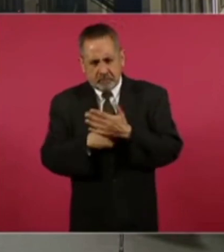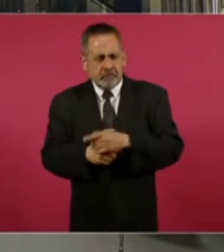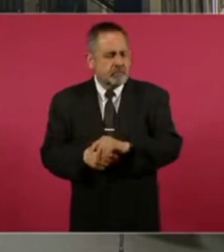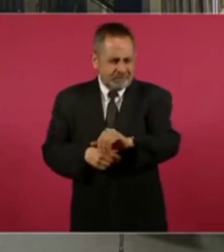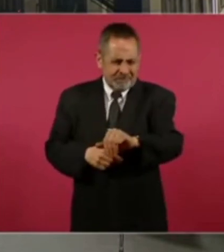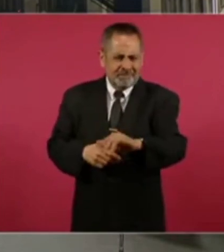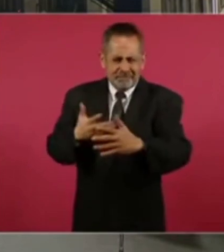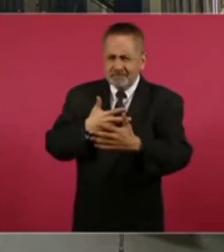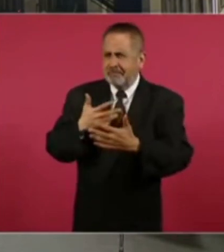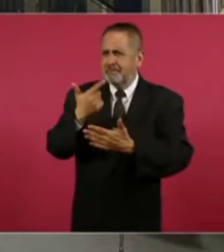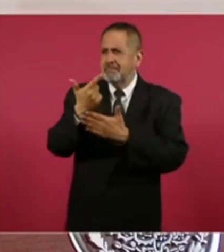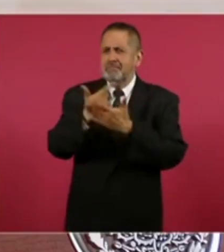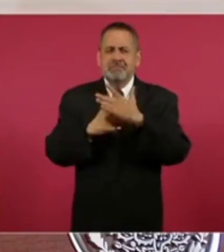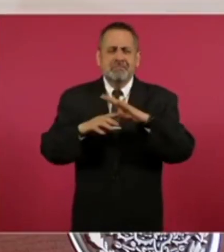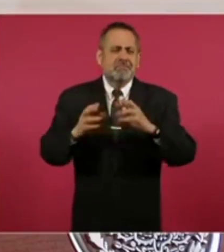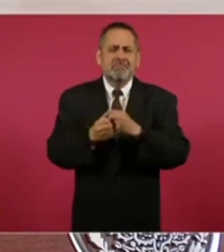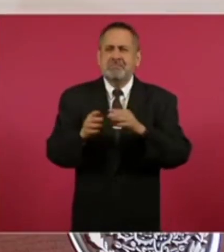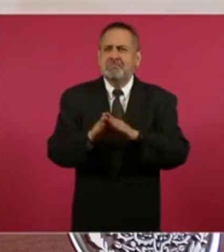10.